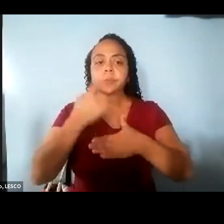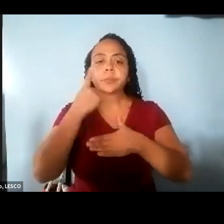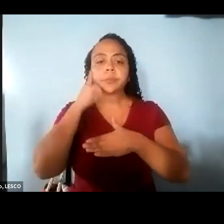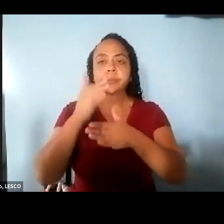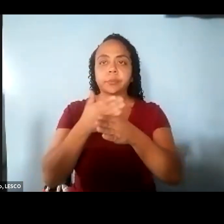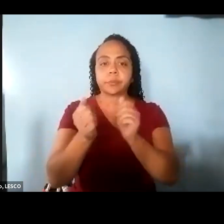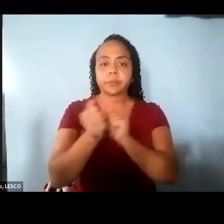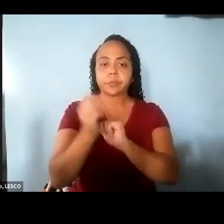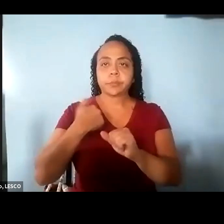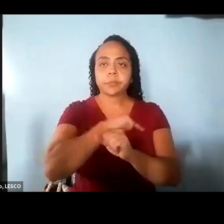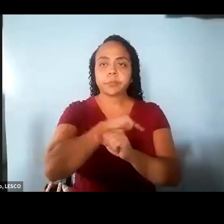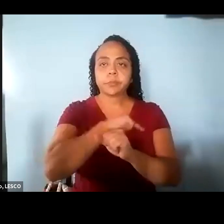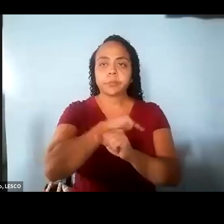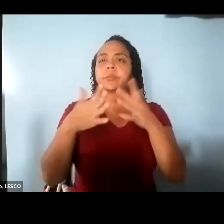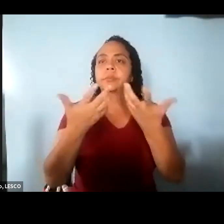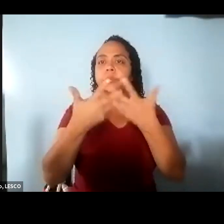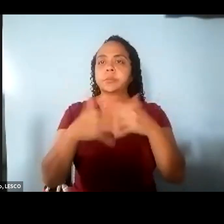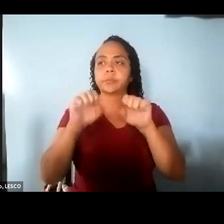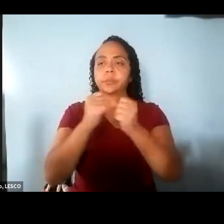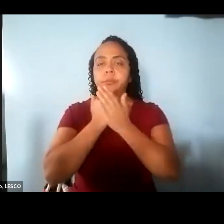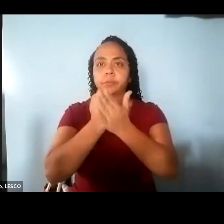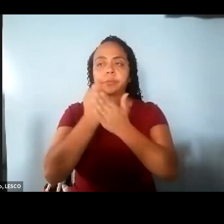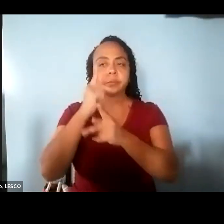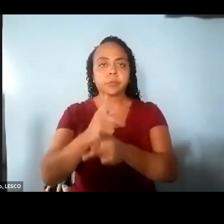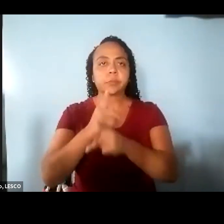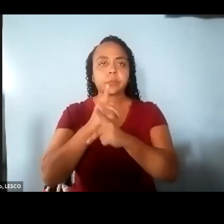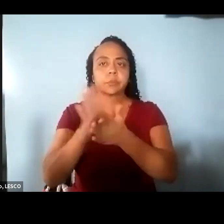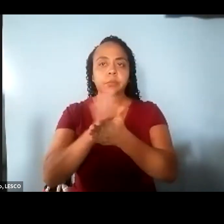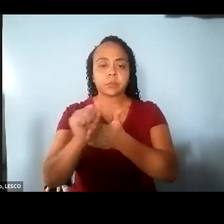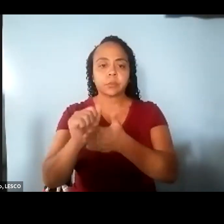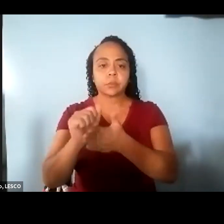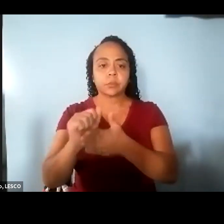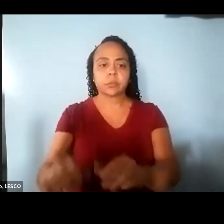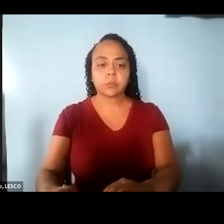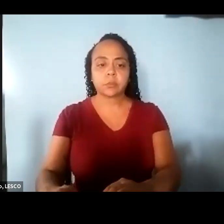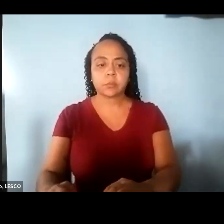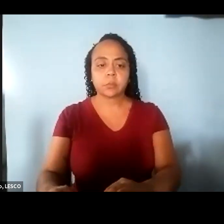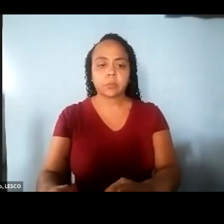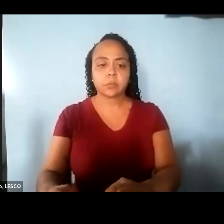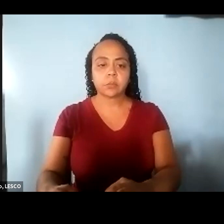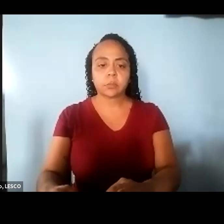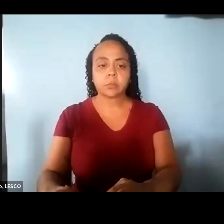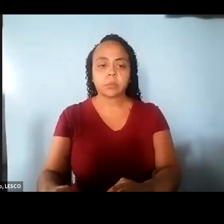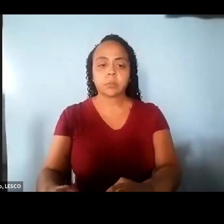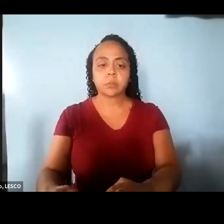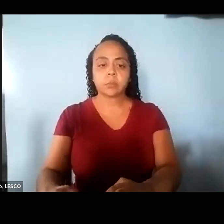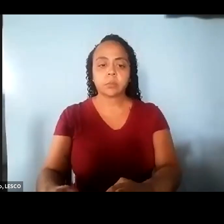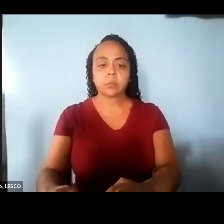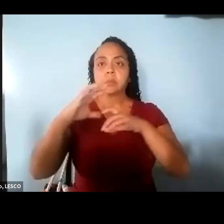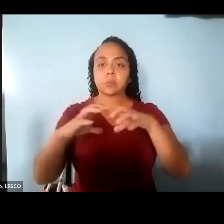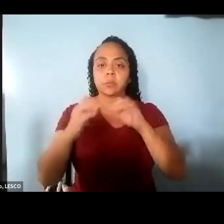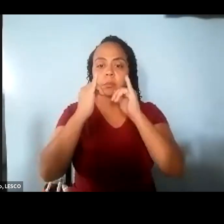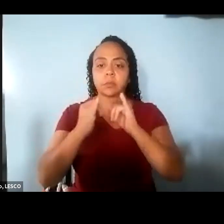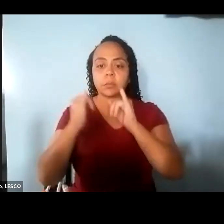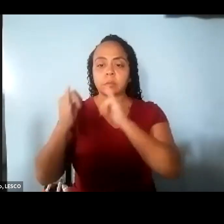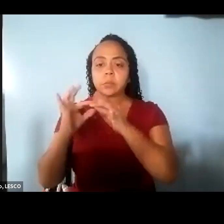cómo las empresas pueden ayudar a prevenir desastres tanto a partir de sus acciones individuales como en alianza con otros